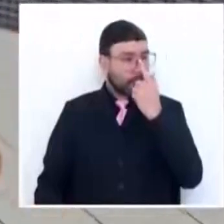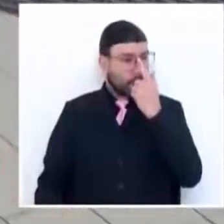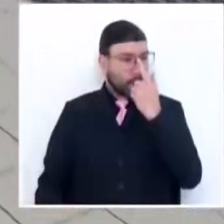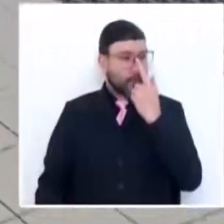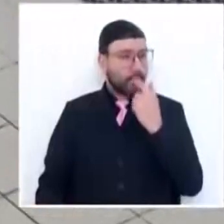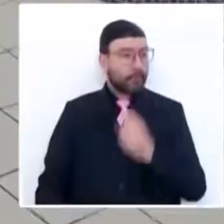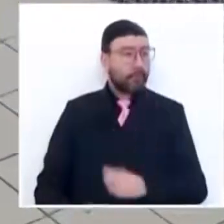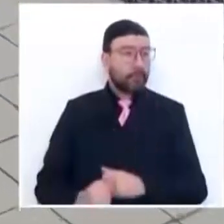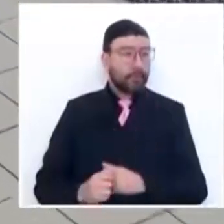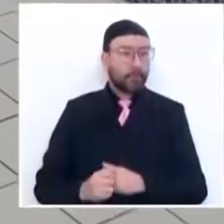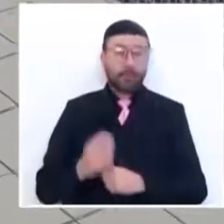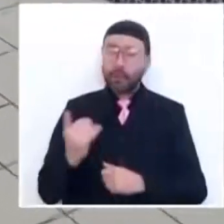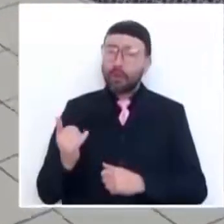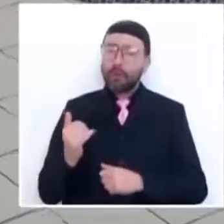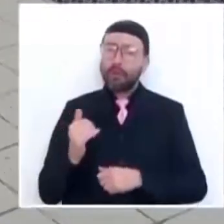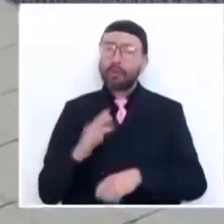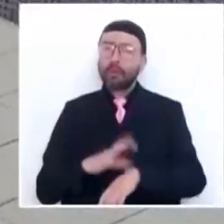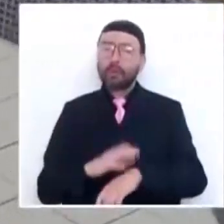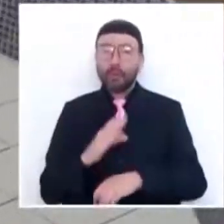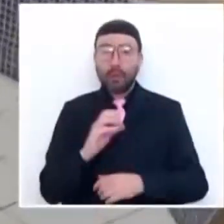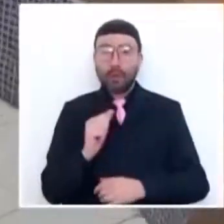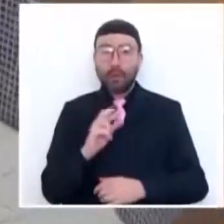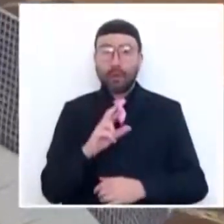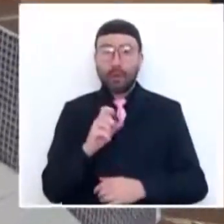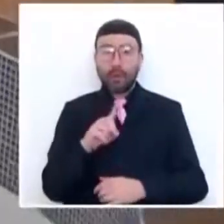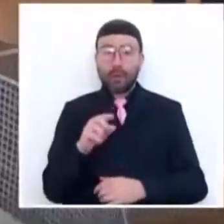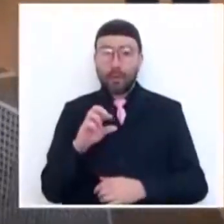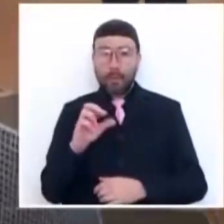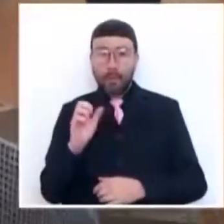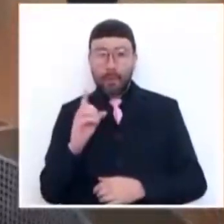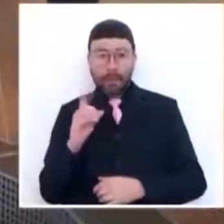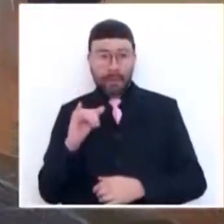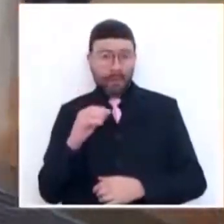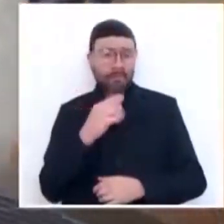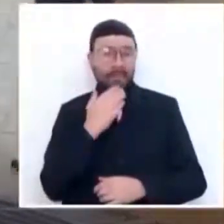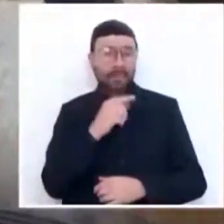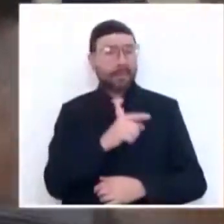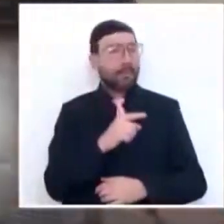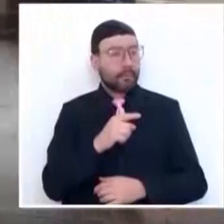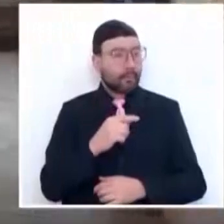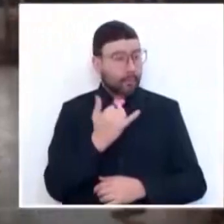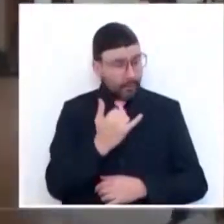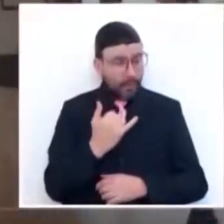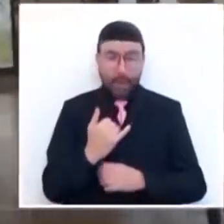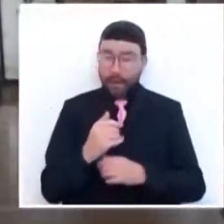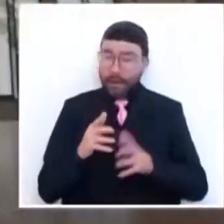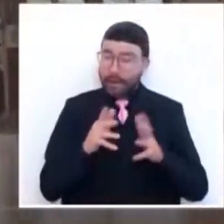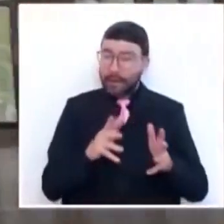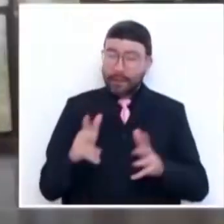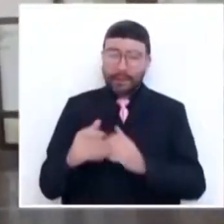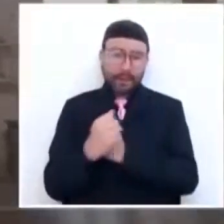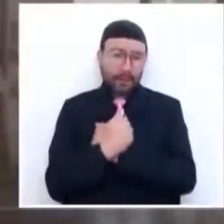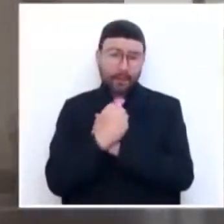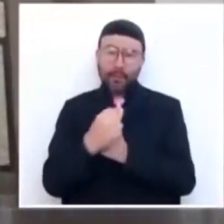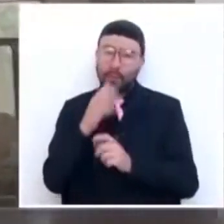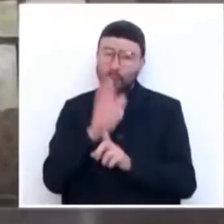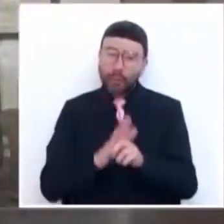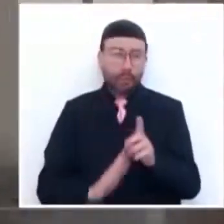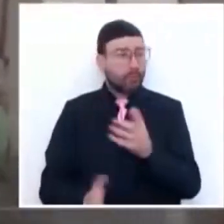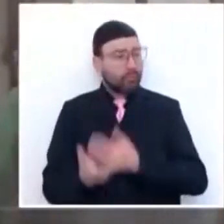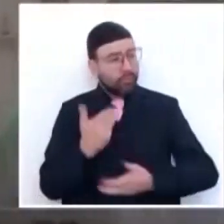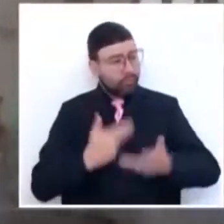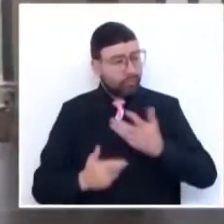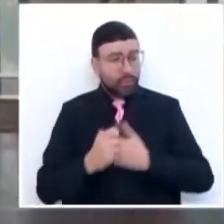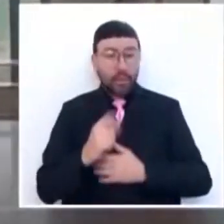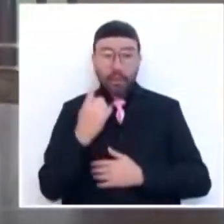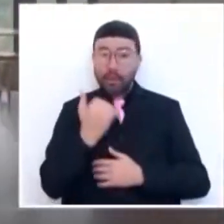El doctor Carlos, pediatra Montoya, estuvo haciendo afectoterapia también muy lindo allá. Y es un